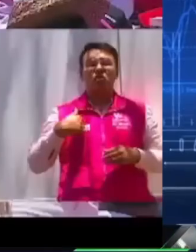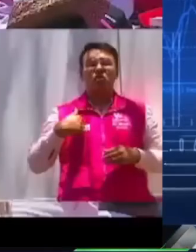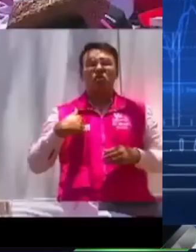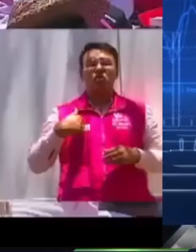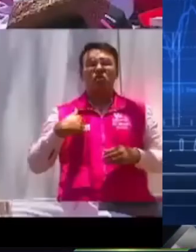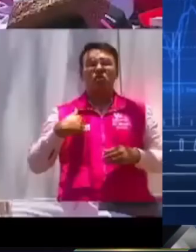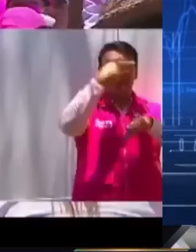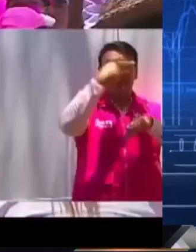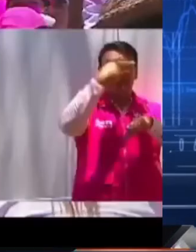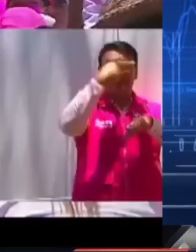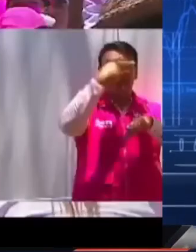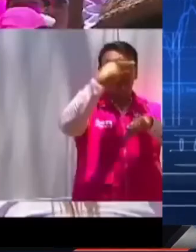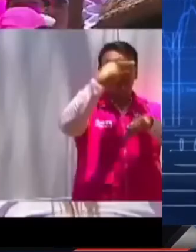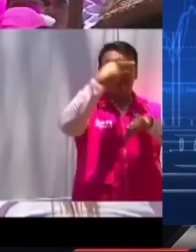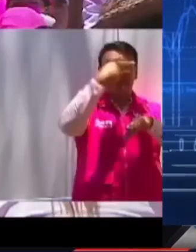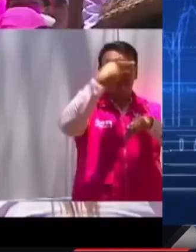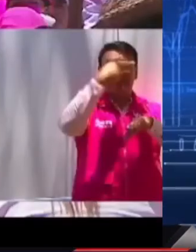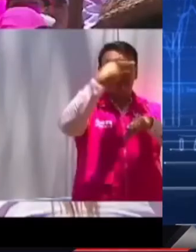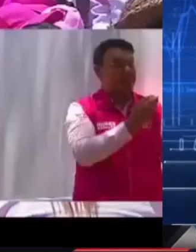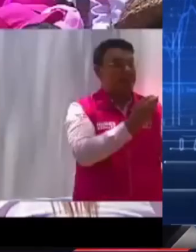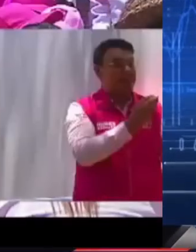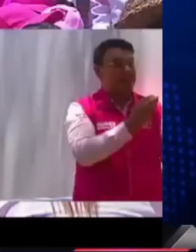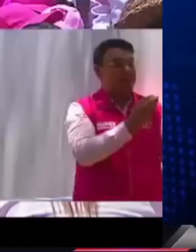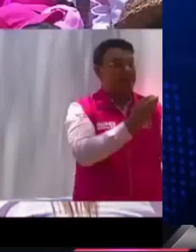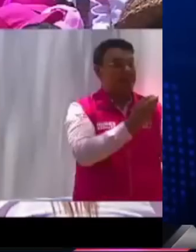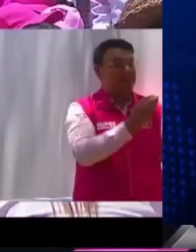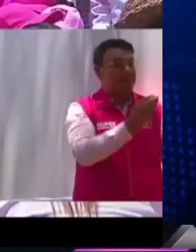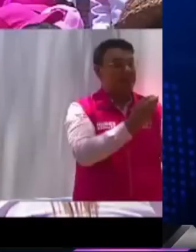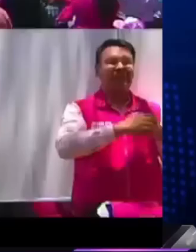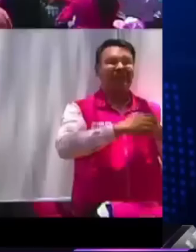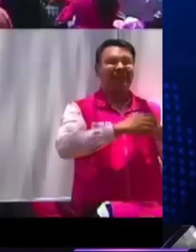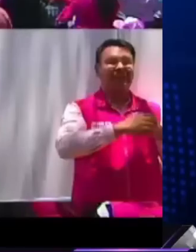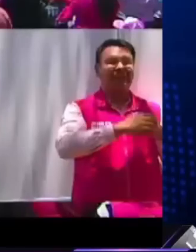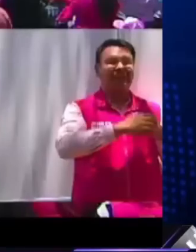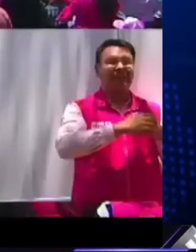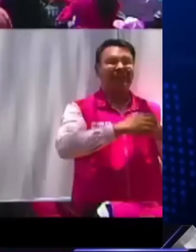están mis primos están mis hermanos está mi mamá está